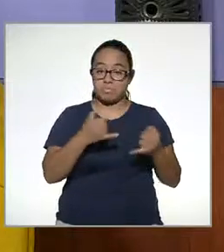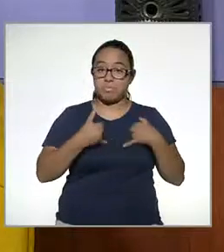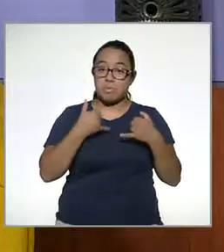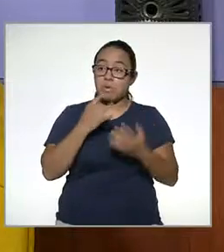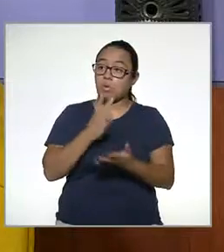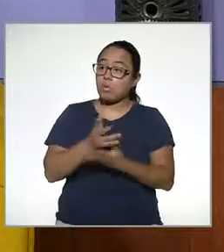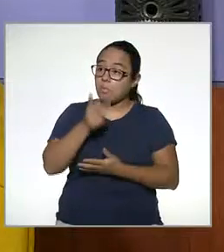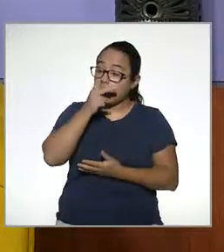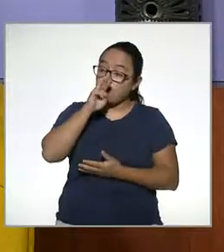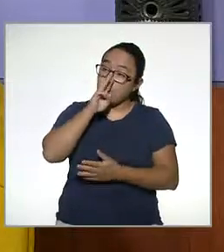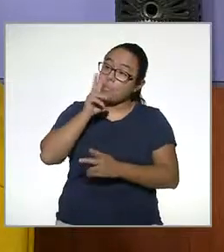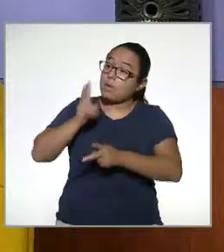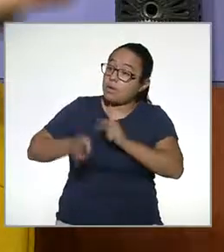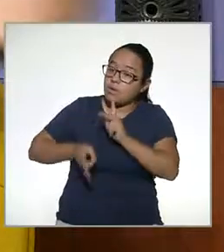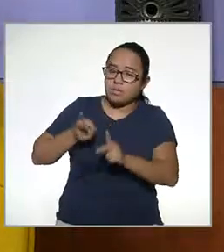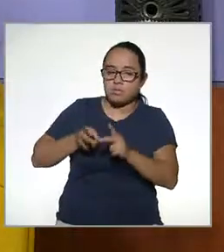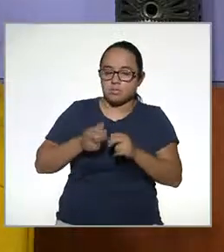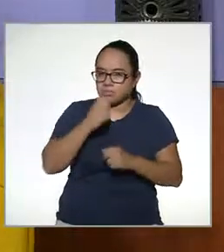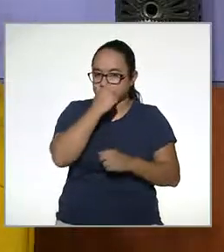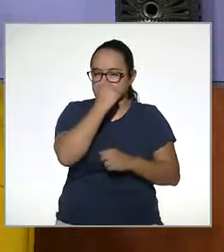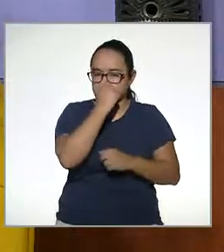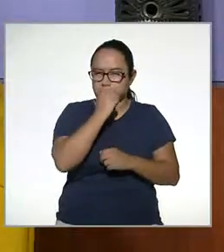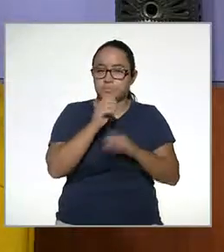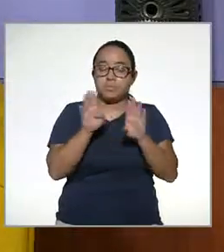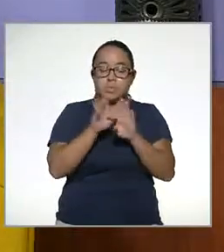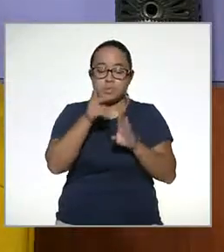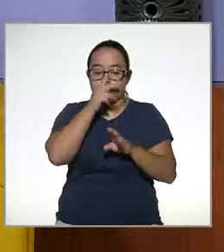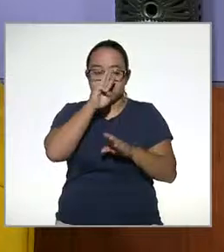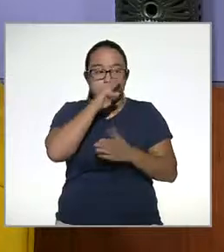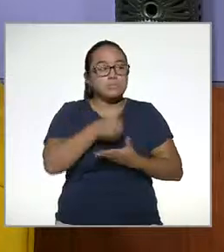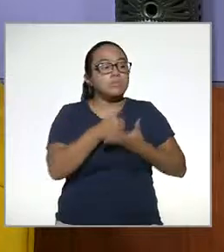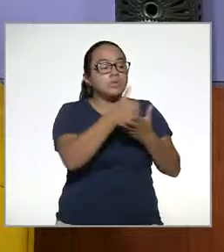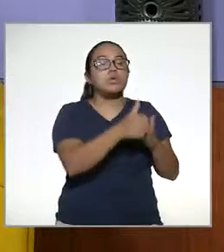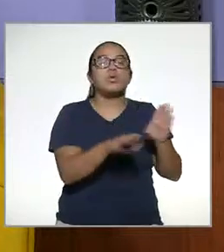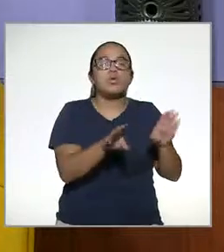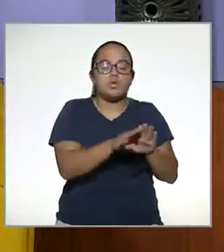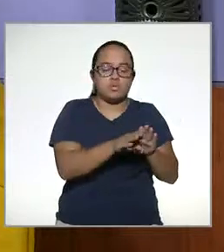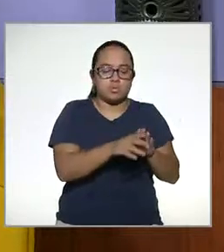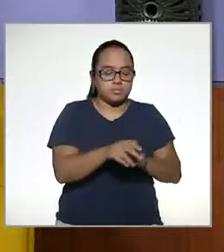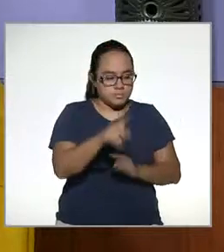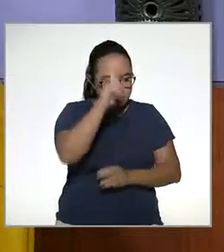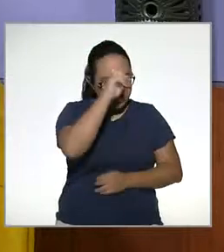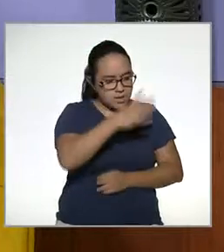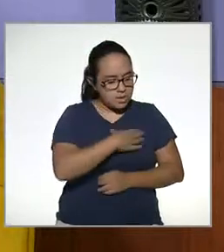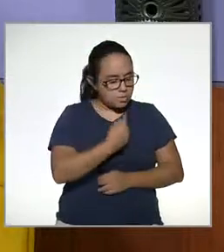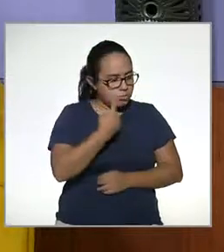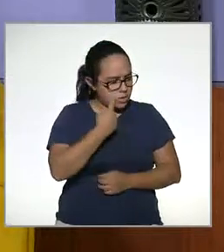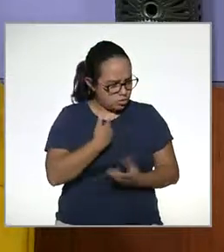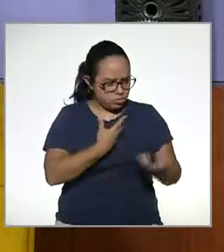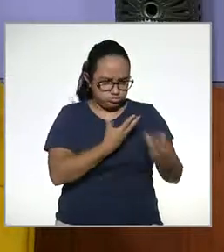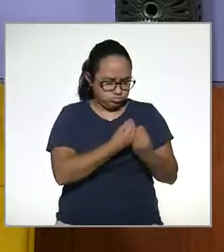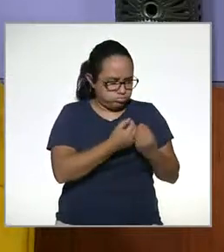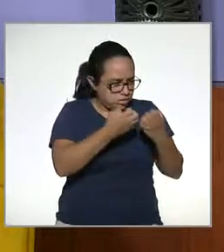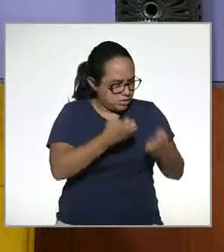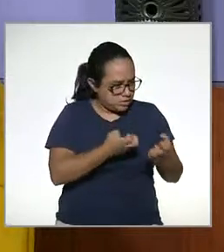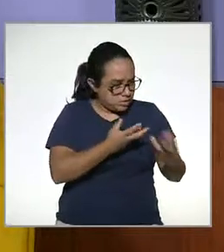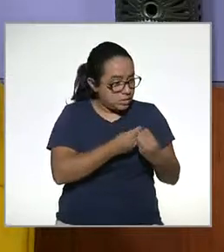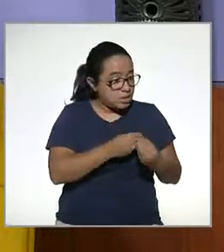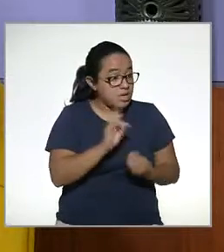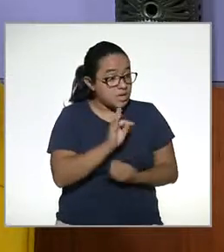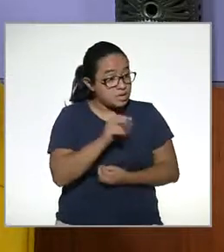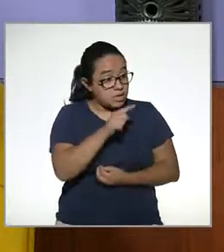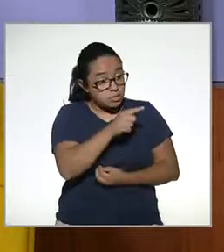padres con quienes van a poder hablar. ¿Cómo puede un padre ayudar? Mi sugerencia podría ser decirle a un hijo, aquí estoy, para que en cualquier momento que tú